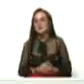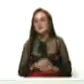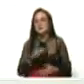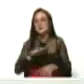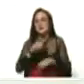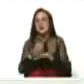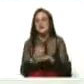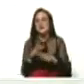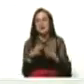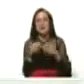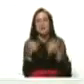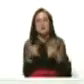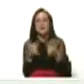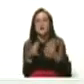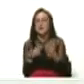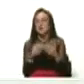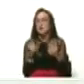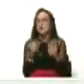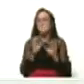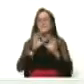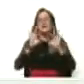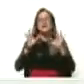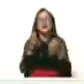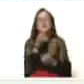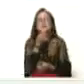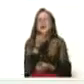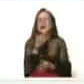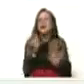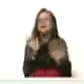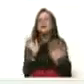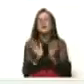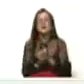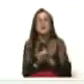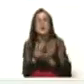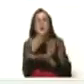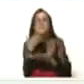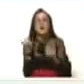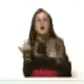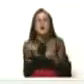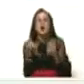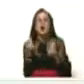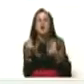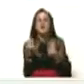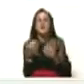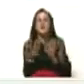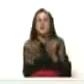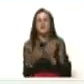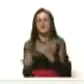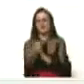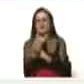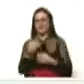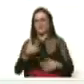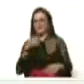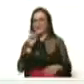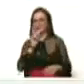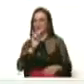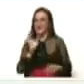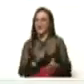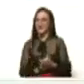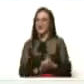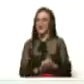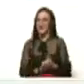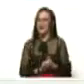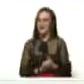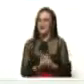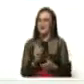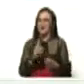jefecito, todo está bien, todo brilla, todo es bello, con usted todo lo mejor del mundo. Y le caen a coba uno. No se dejen